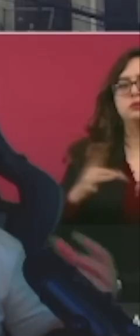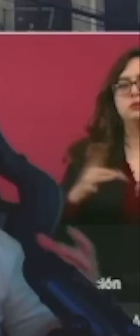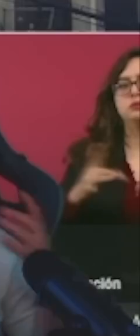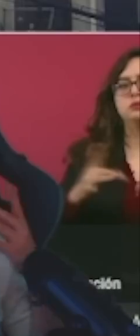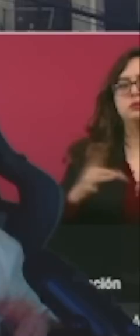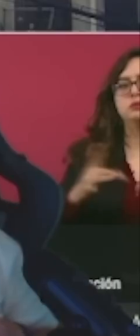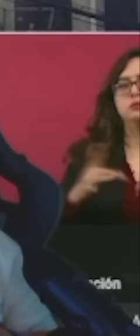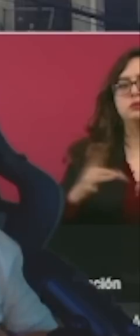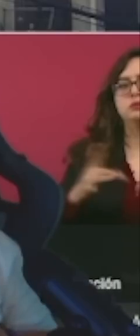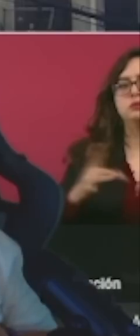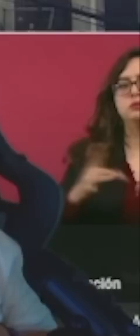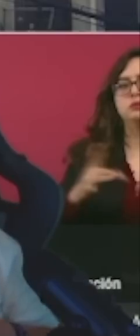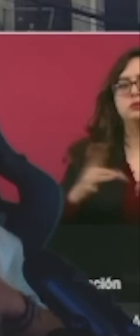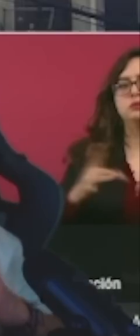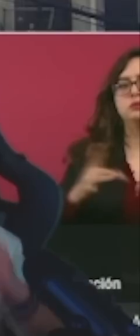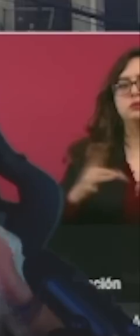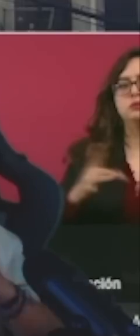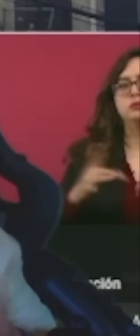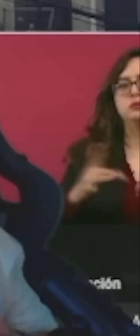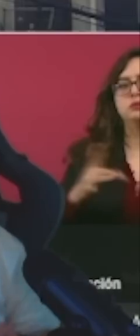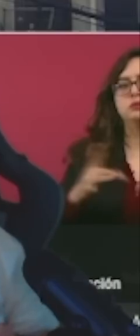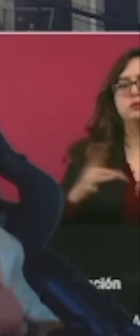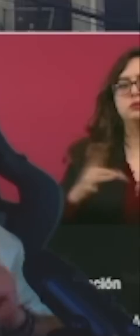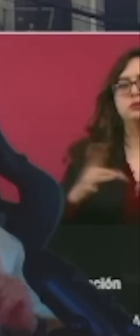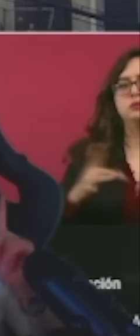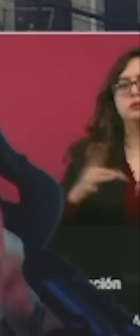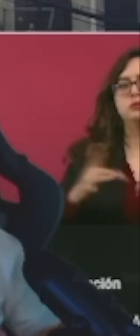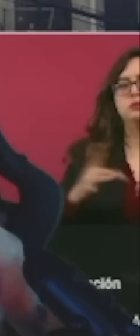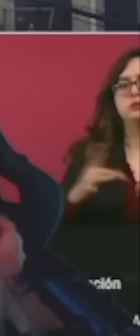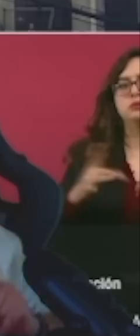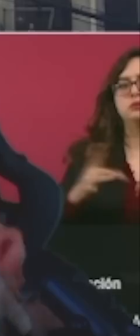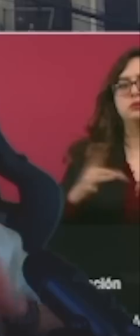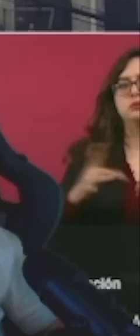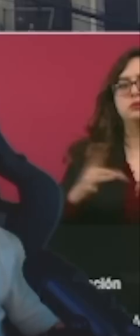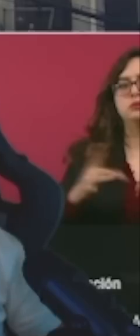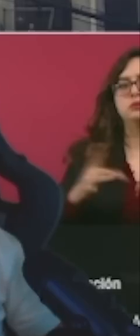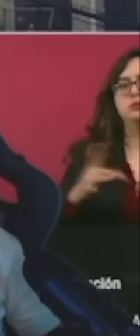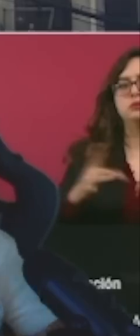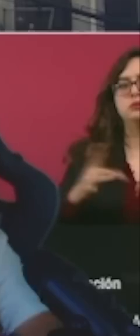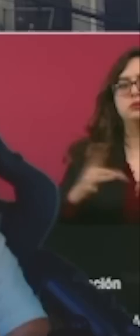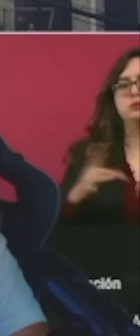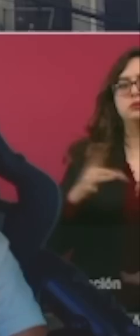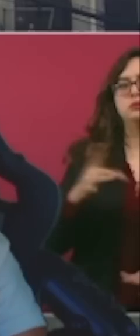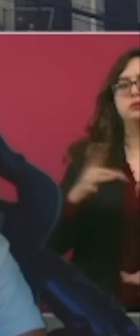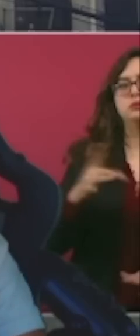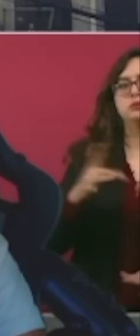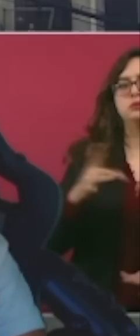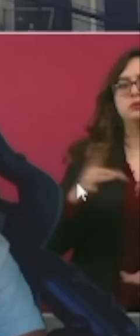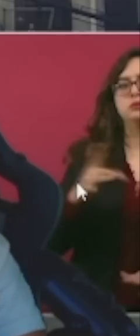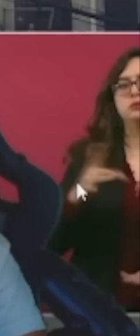felicitó a todas las naciones latinoamericanas que están rechazando este golpe de Estado en la nación peruana. Veamos el